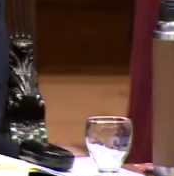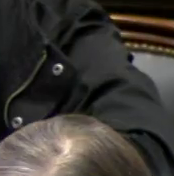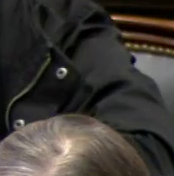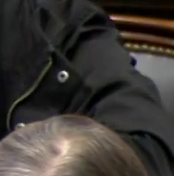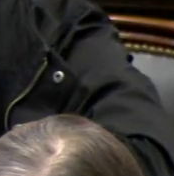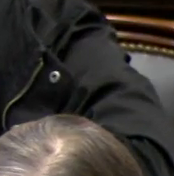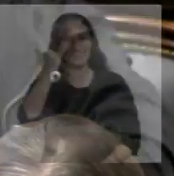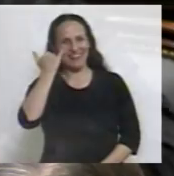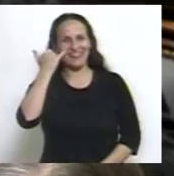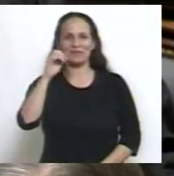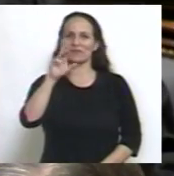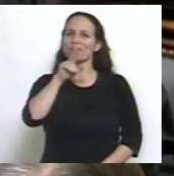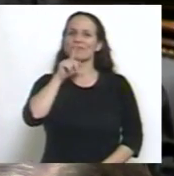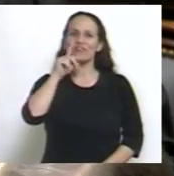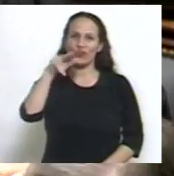Gracias, presidente.